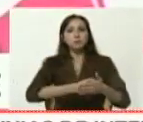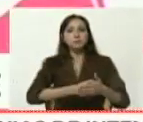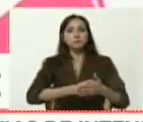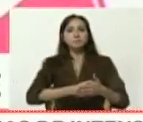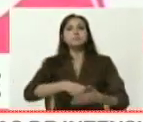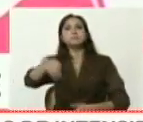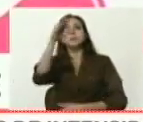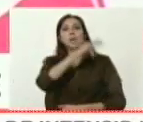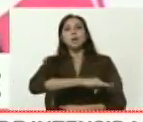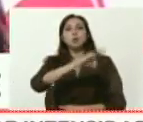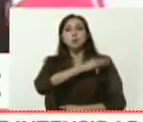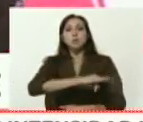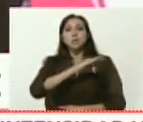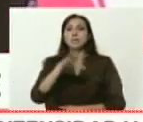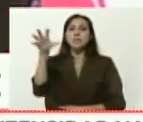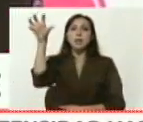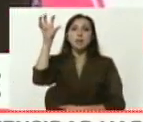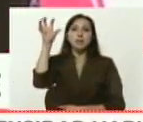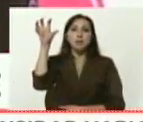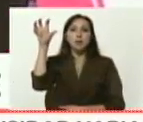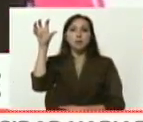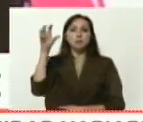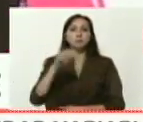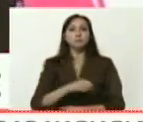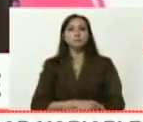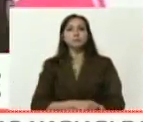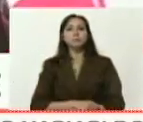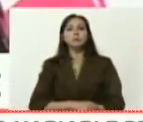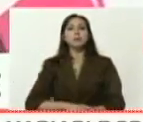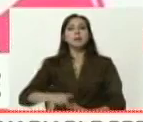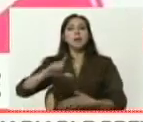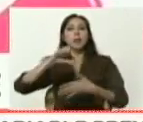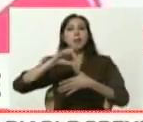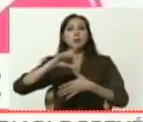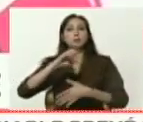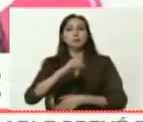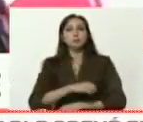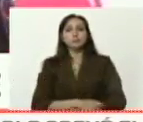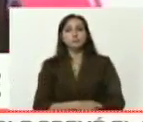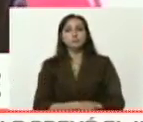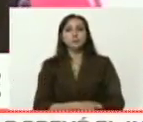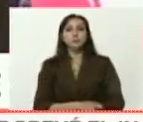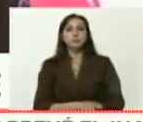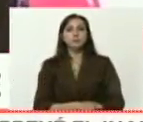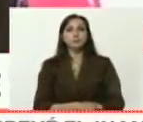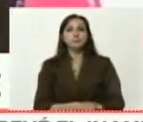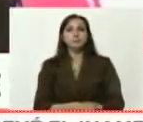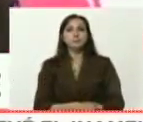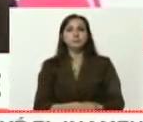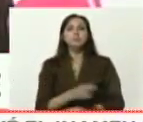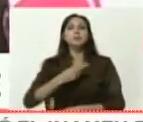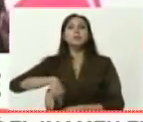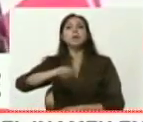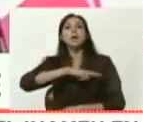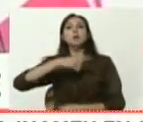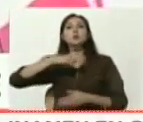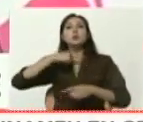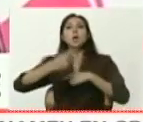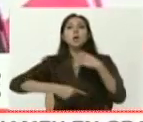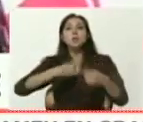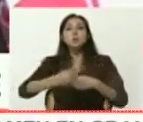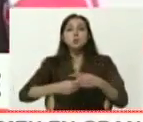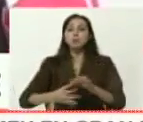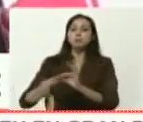Socialista del Estado Continental Latino-Caribeño. A nuestra generación le tocó la